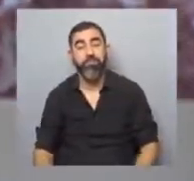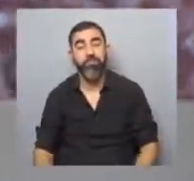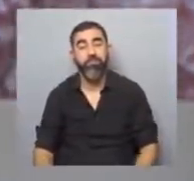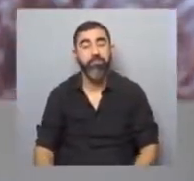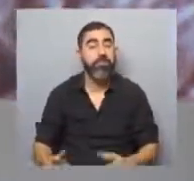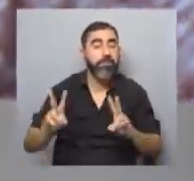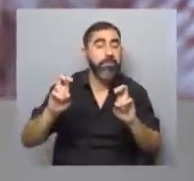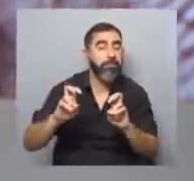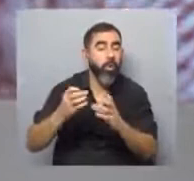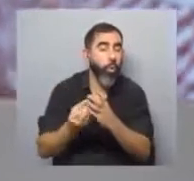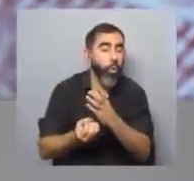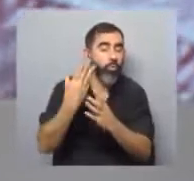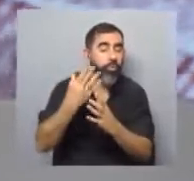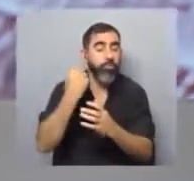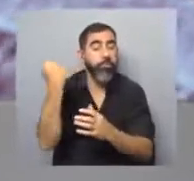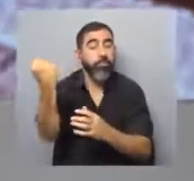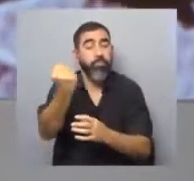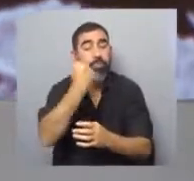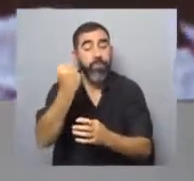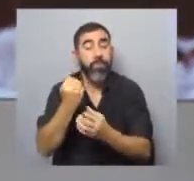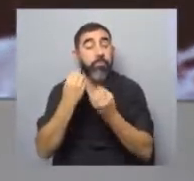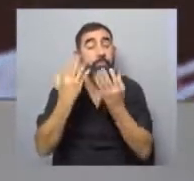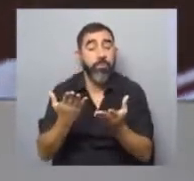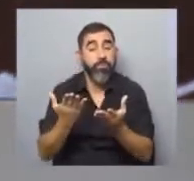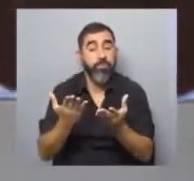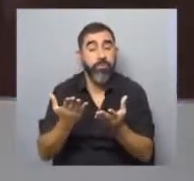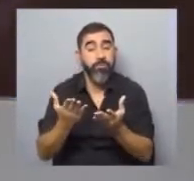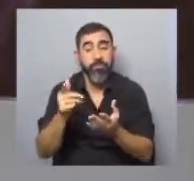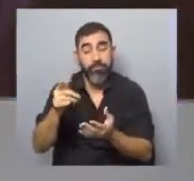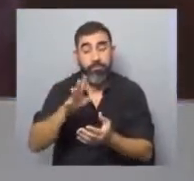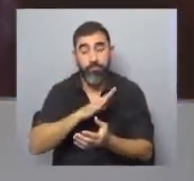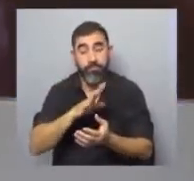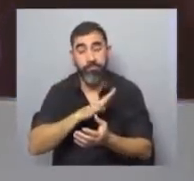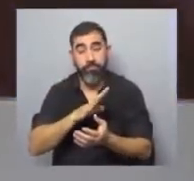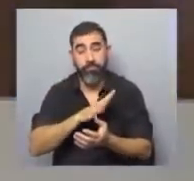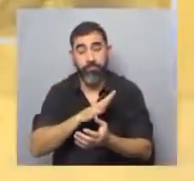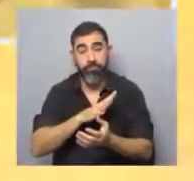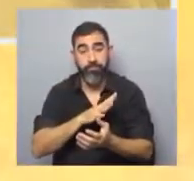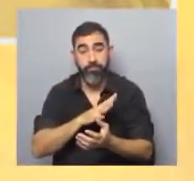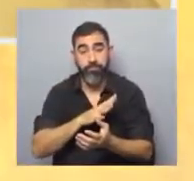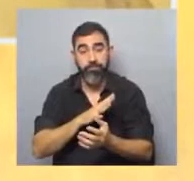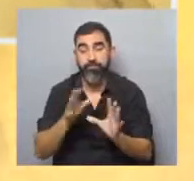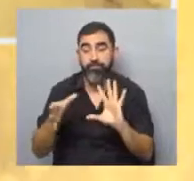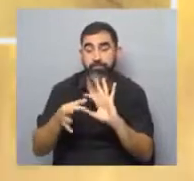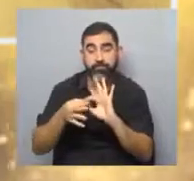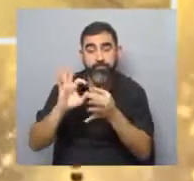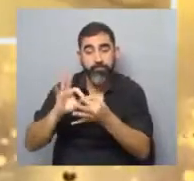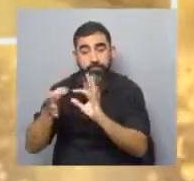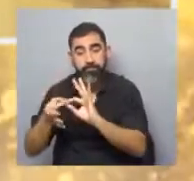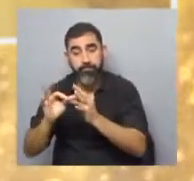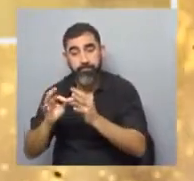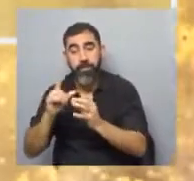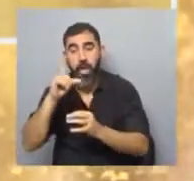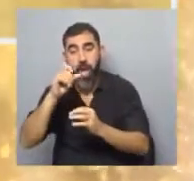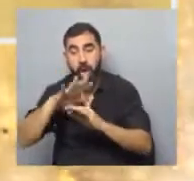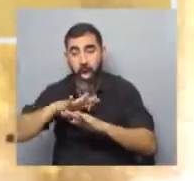connotación, con un concepto muy importante, porque ellos están tomando todo su vínculo con la generación de